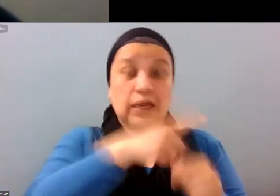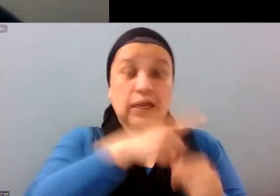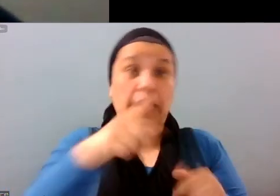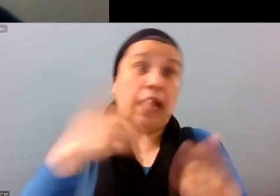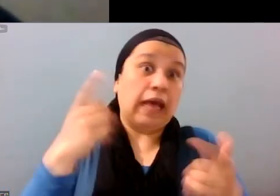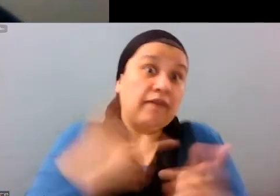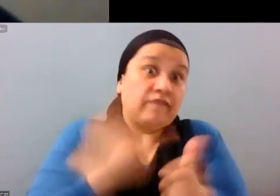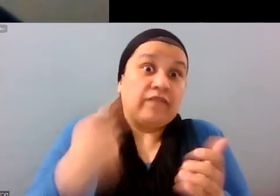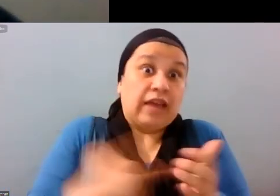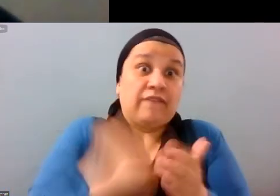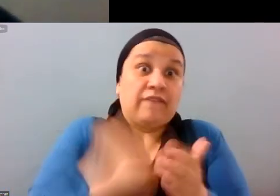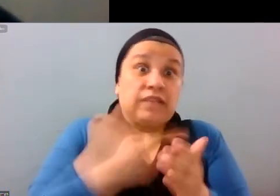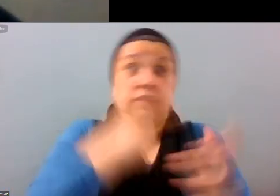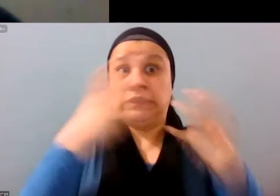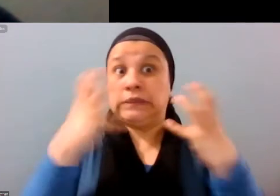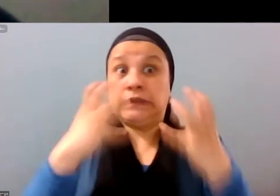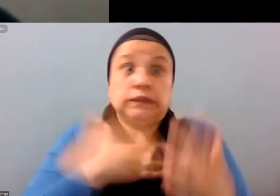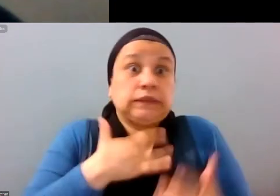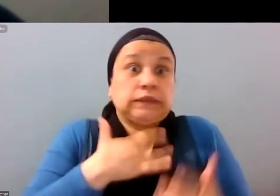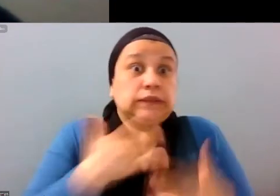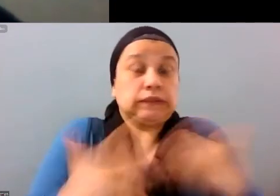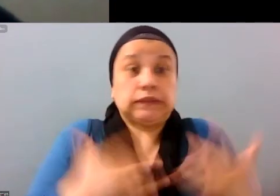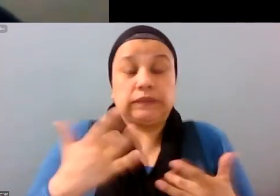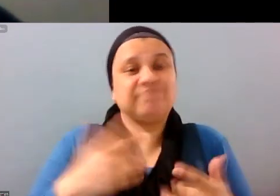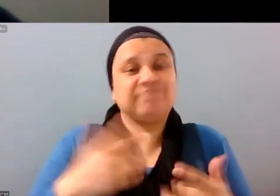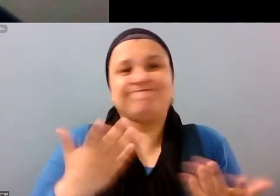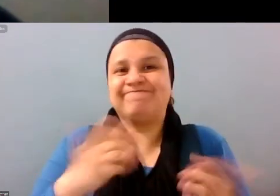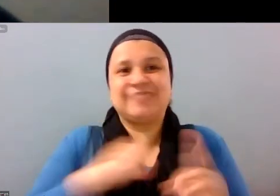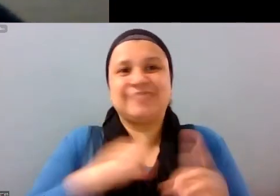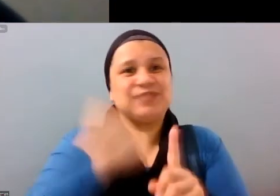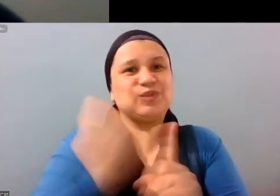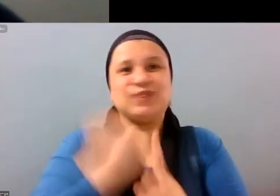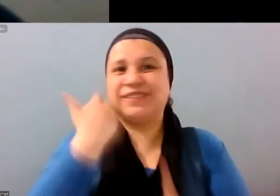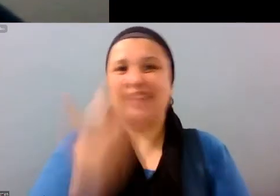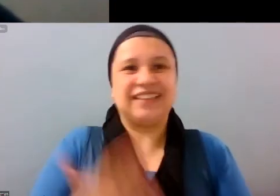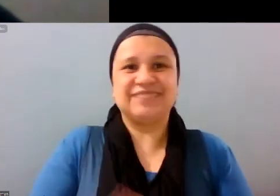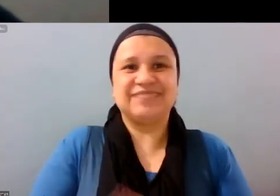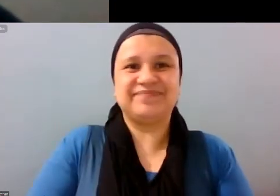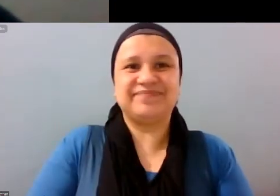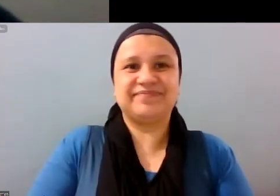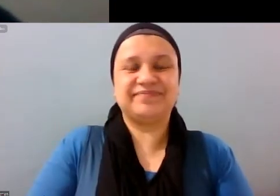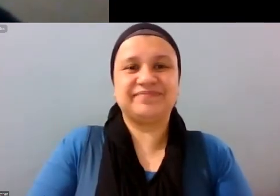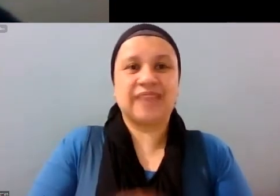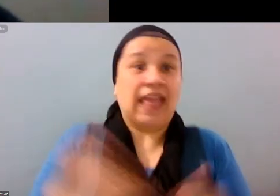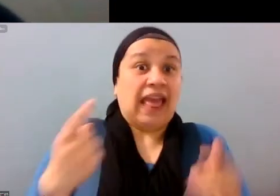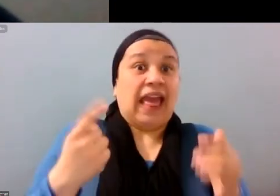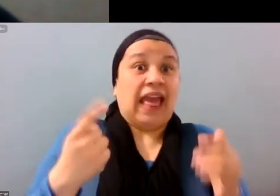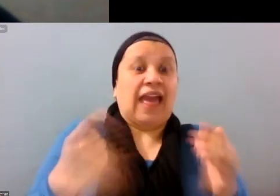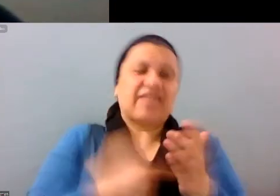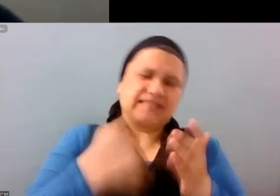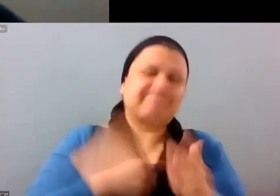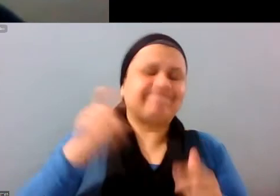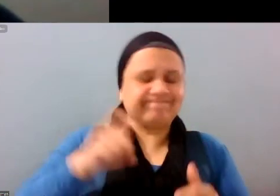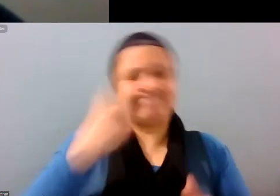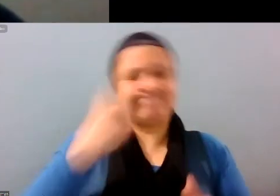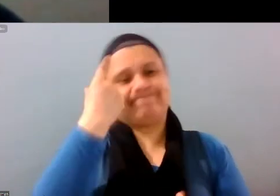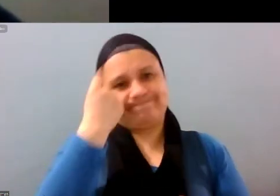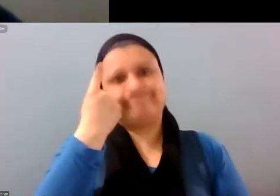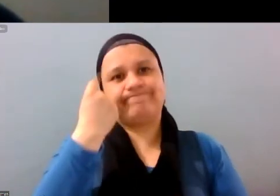la situación no era muy fácil ¿verdad? y había que comprender hasta el momento tener